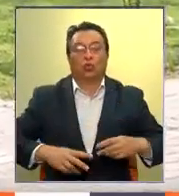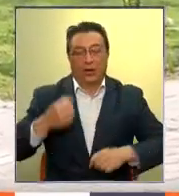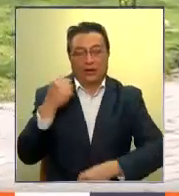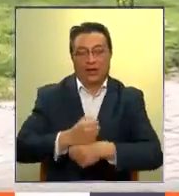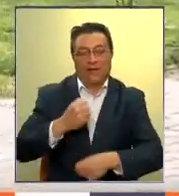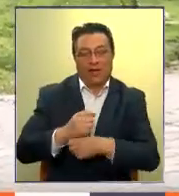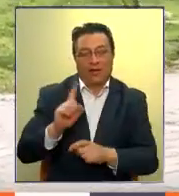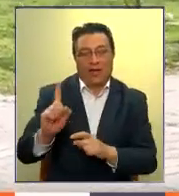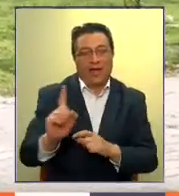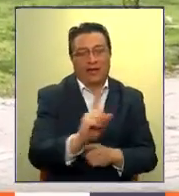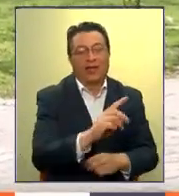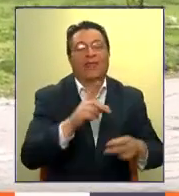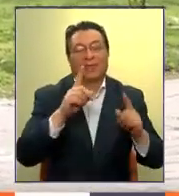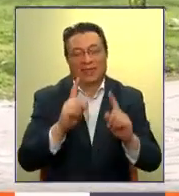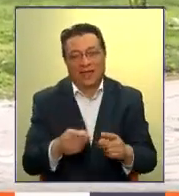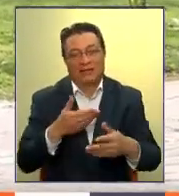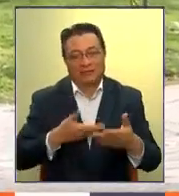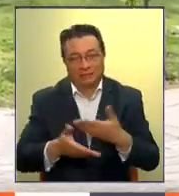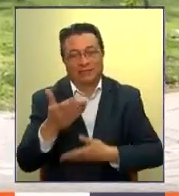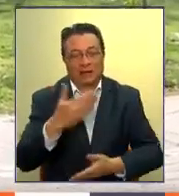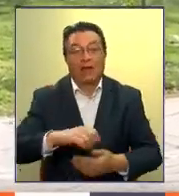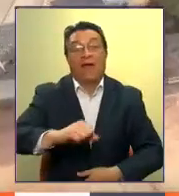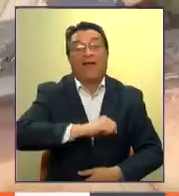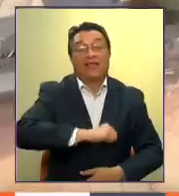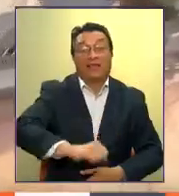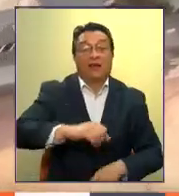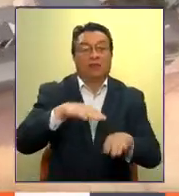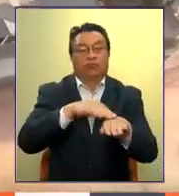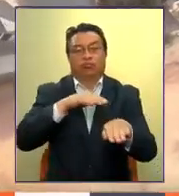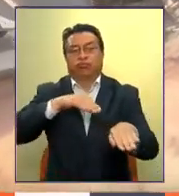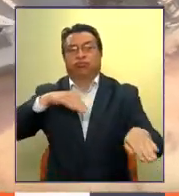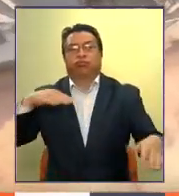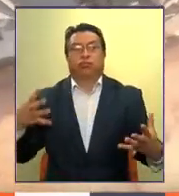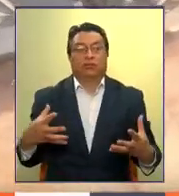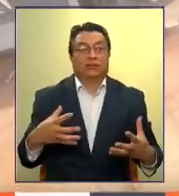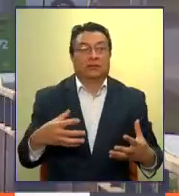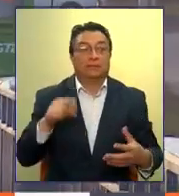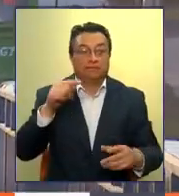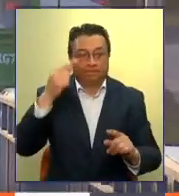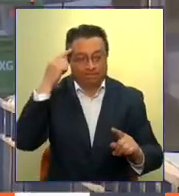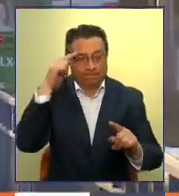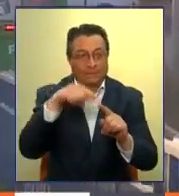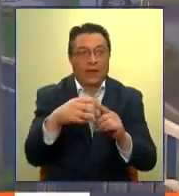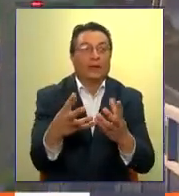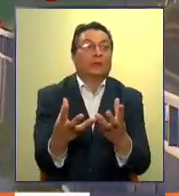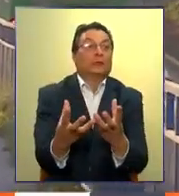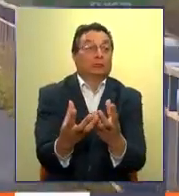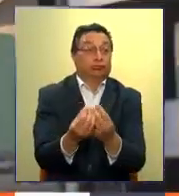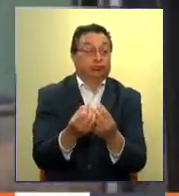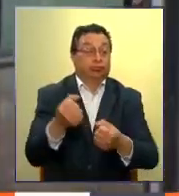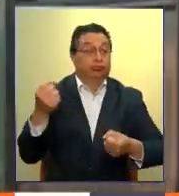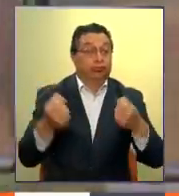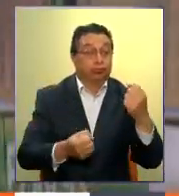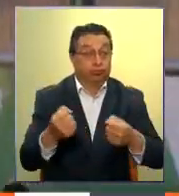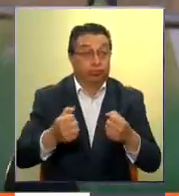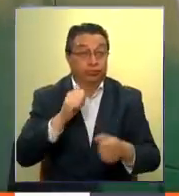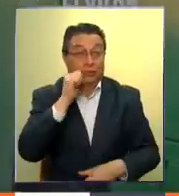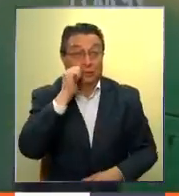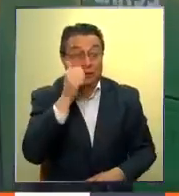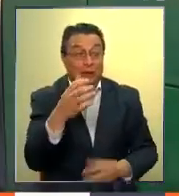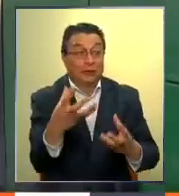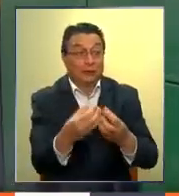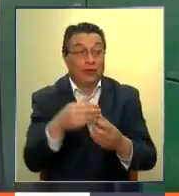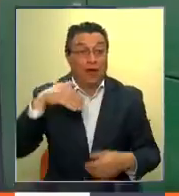cada rubro y cosas así para evitar justamente estos tacos una modalidad que busca evitar atochamientos de vehículos aglomeraciones en